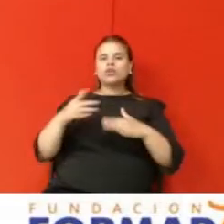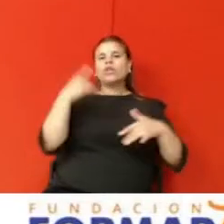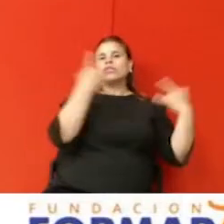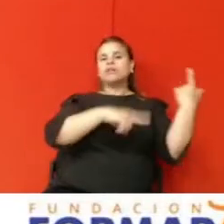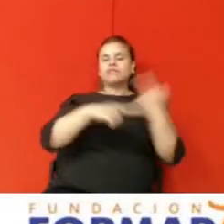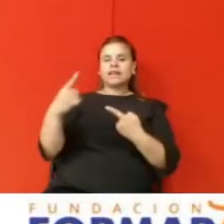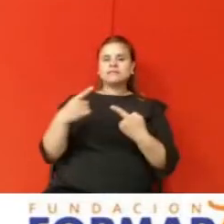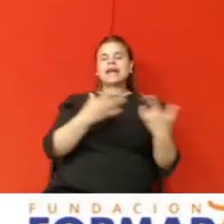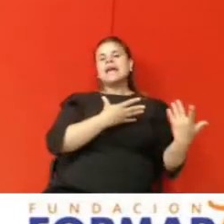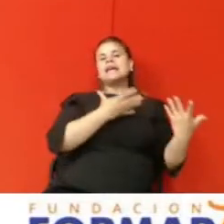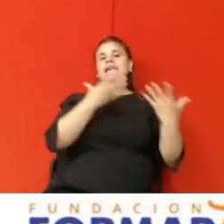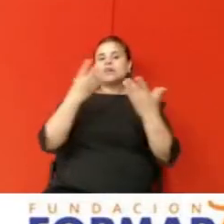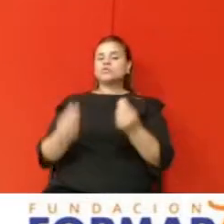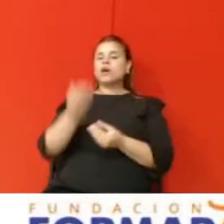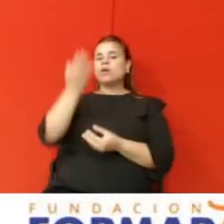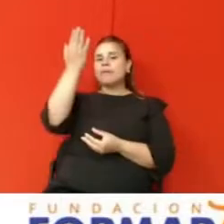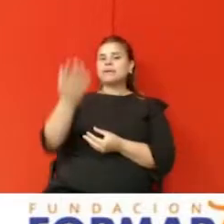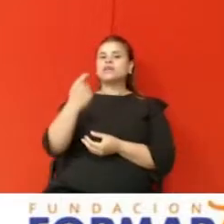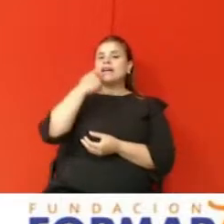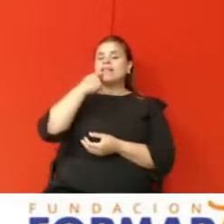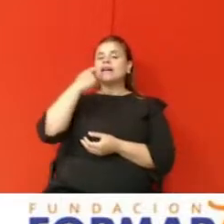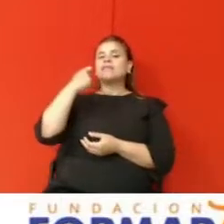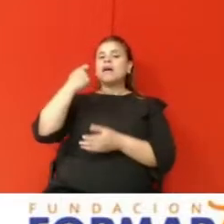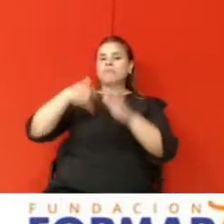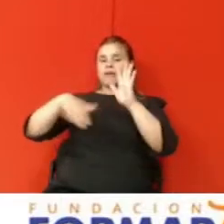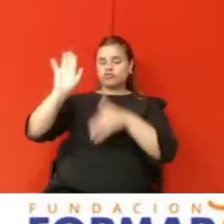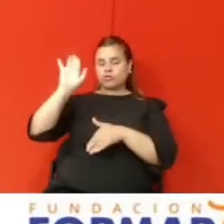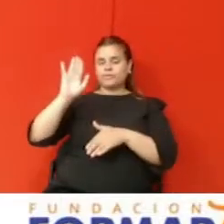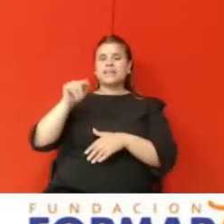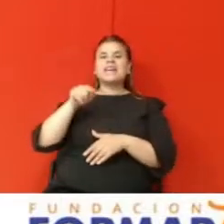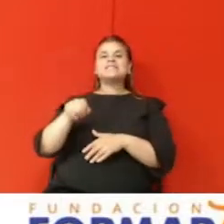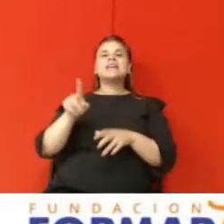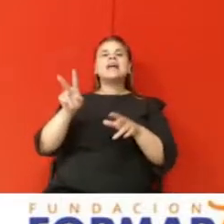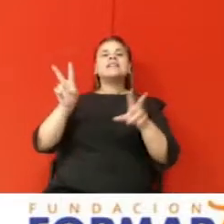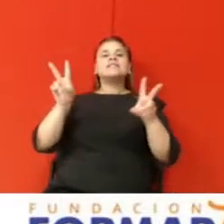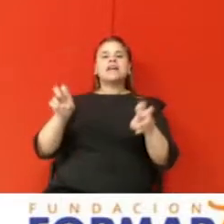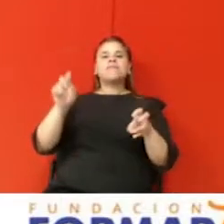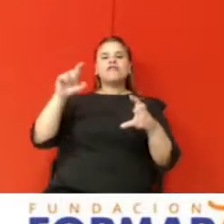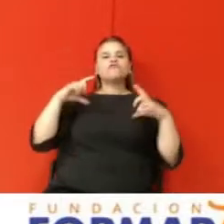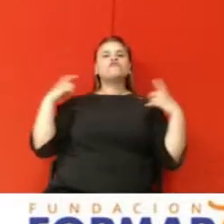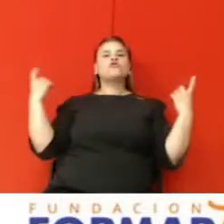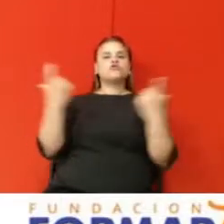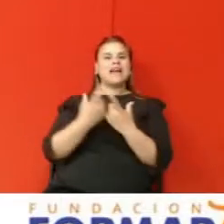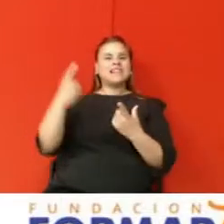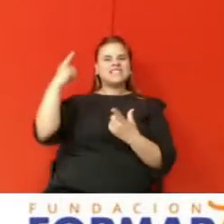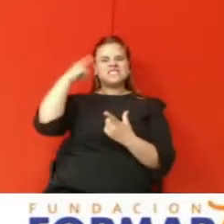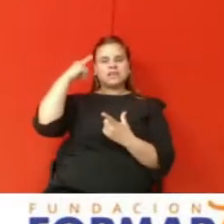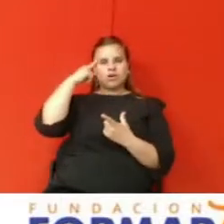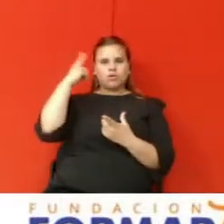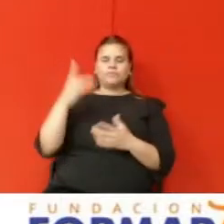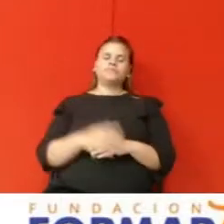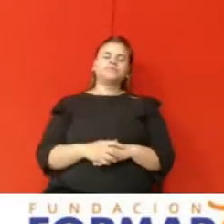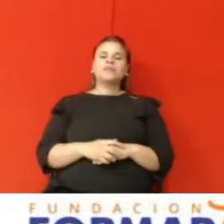una perspectiva biopsicosocial. Y como objetivo principal tiene